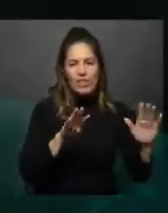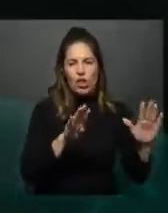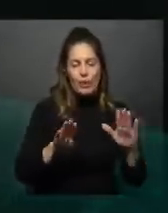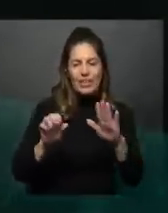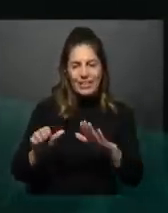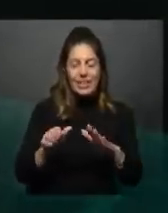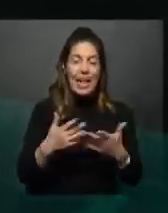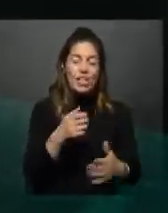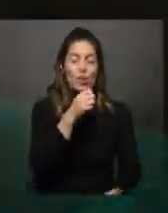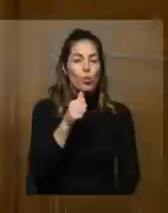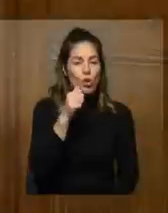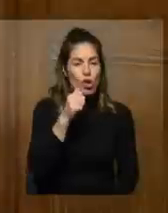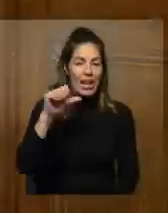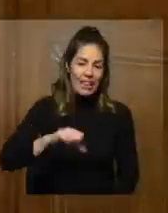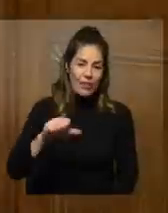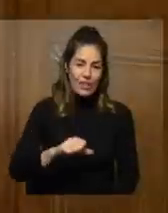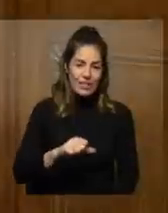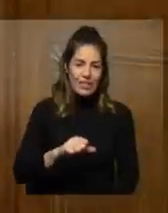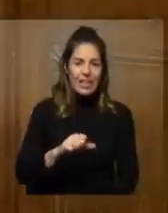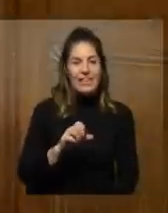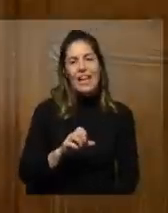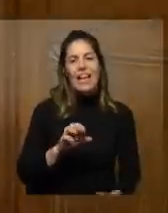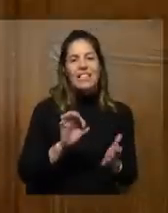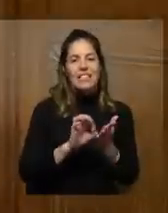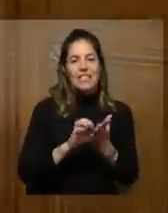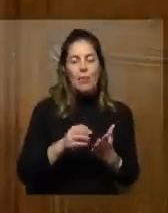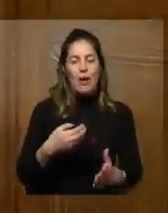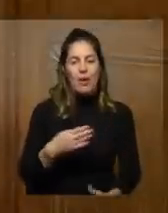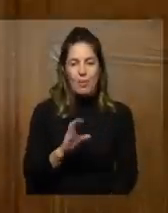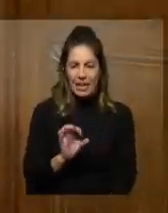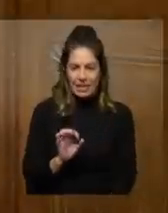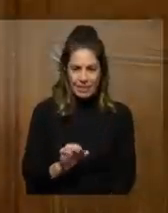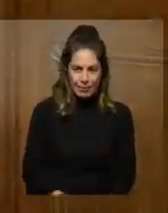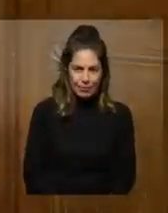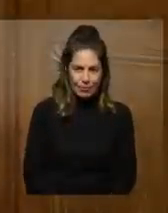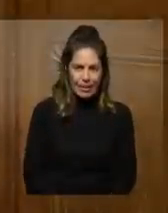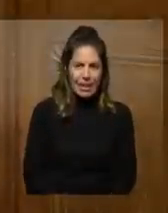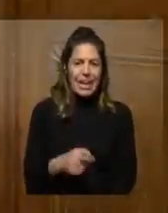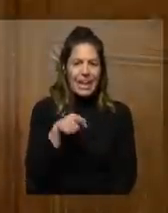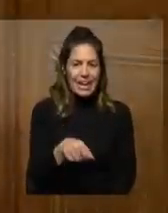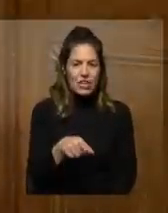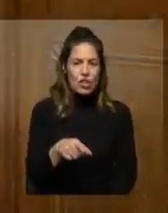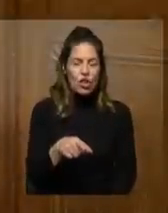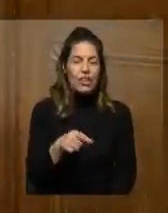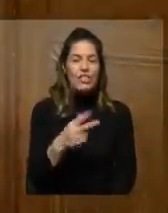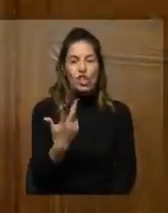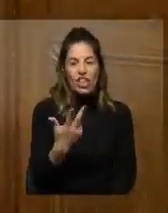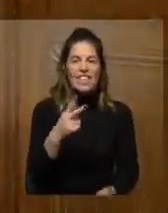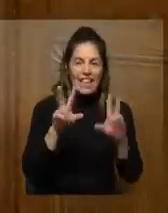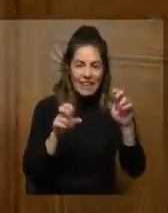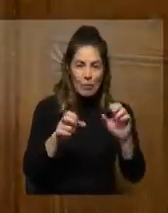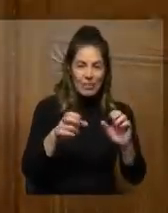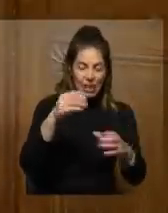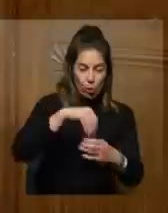sistema previsional la propuesta de plebiscito de poner esos tres puntos en las Constitución tiene que ver